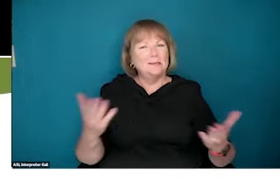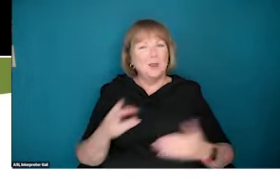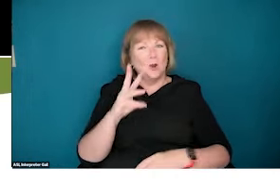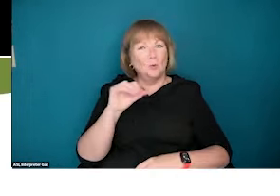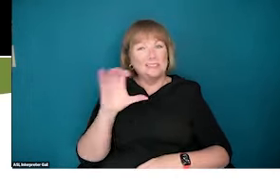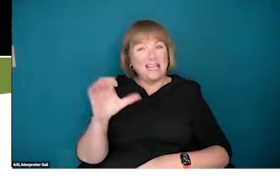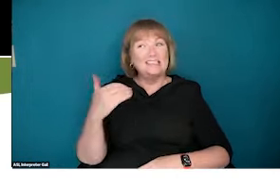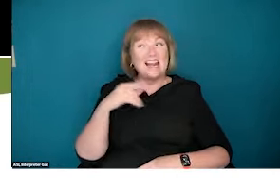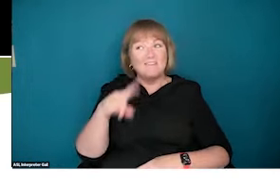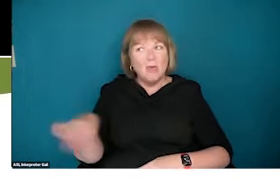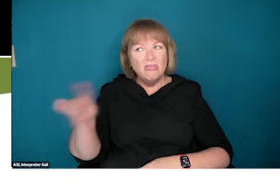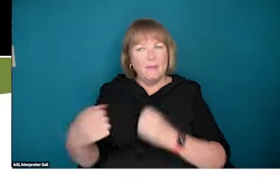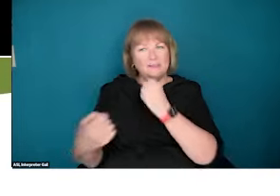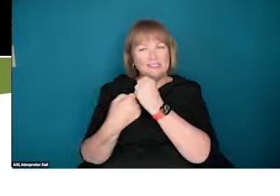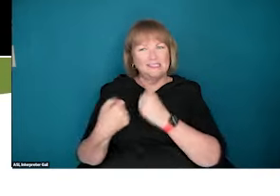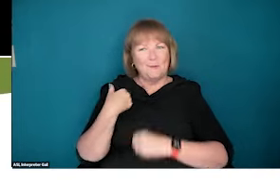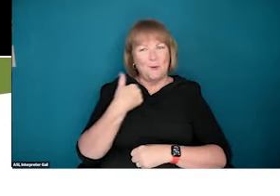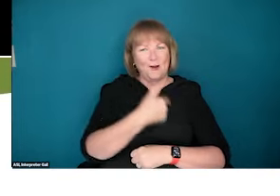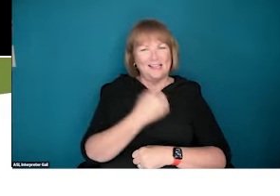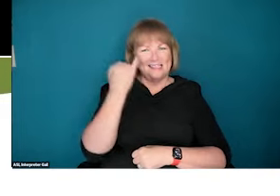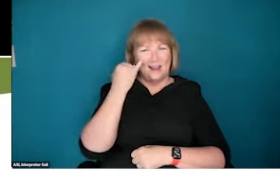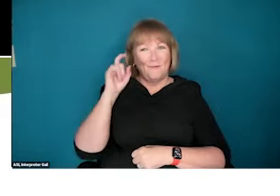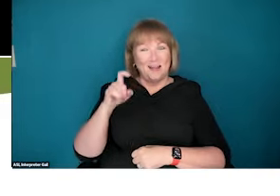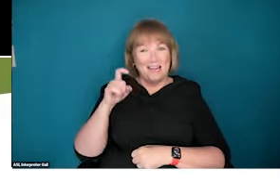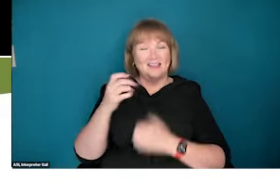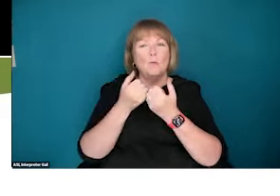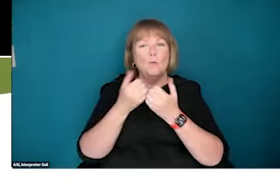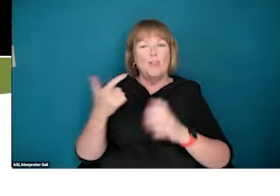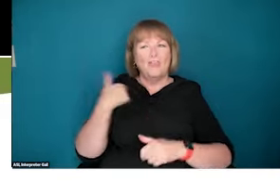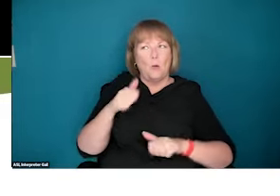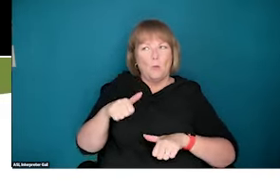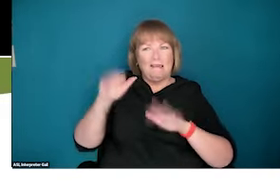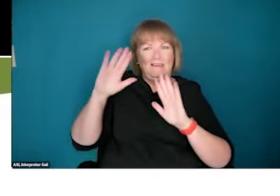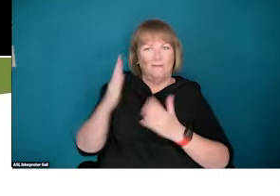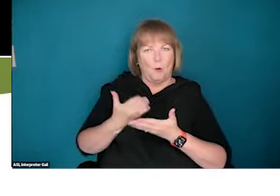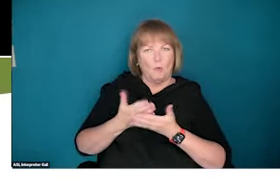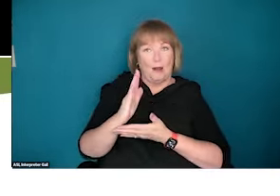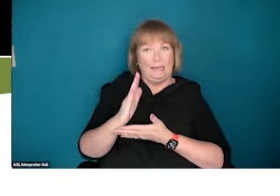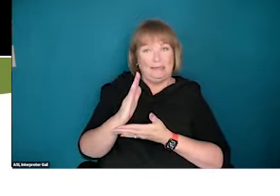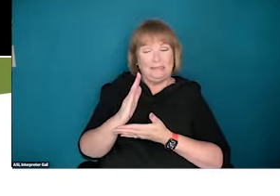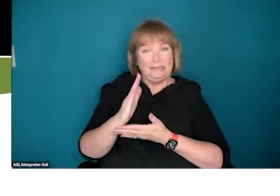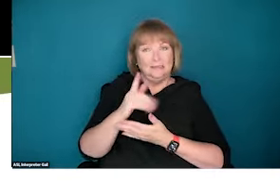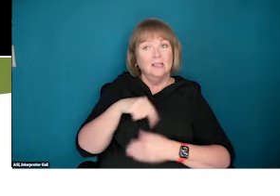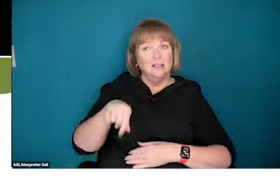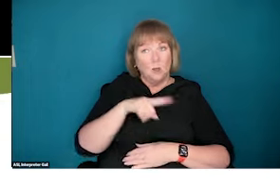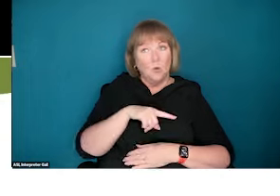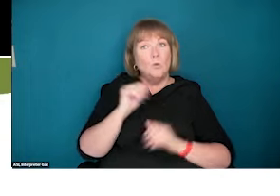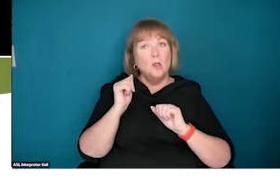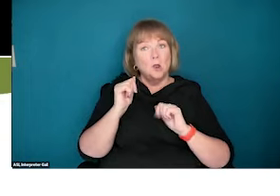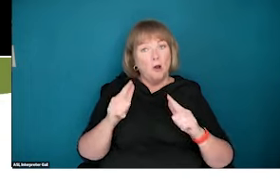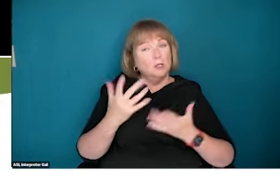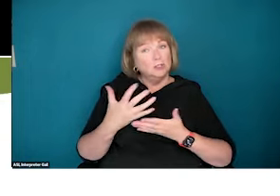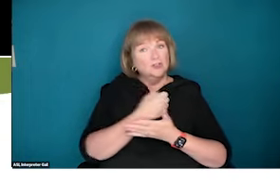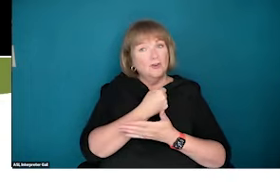merecemos. Gracias a todos ustedes por compartir sus experiencias con la toma